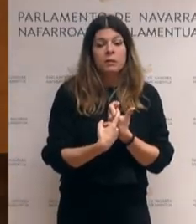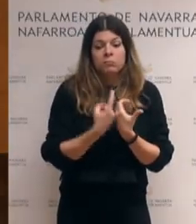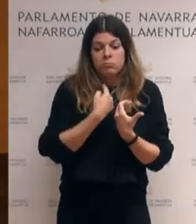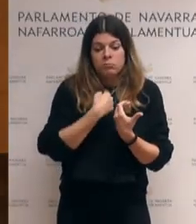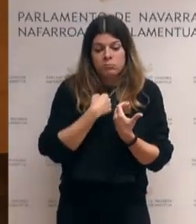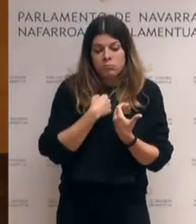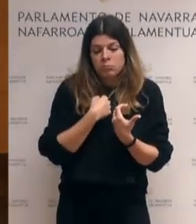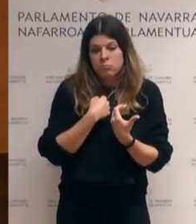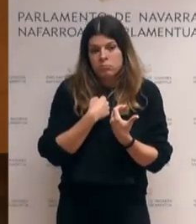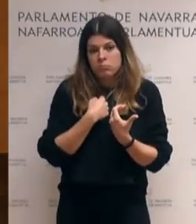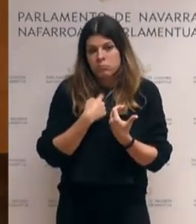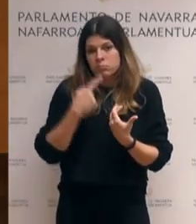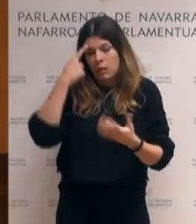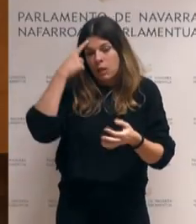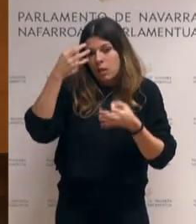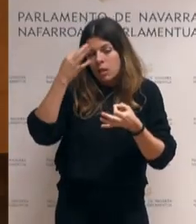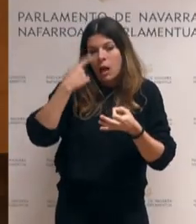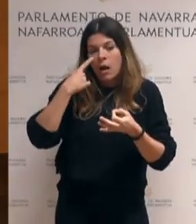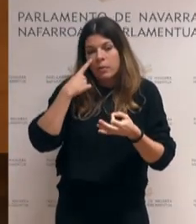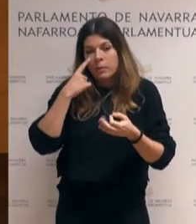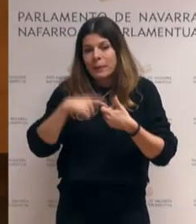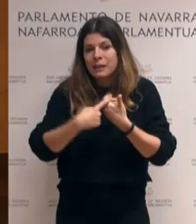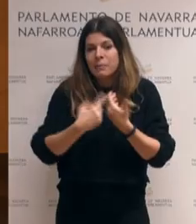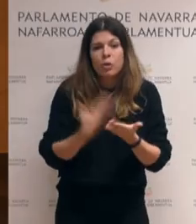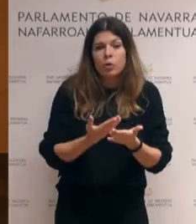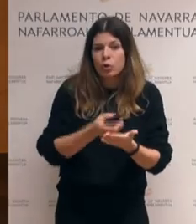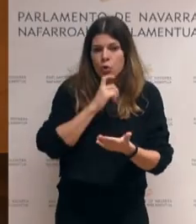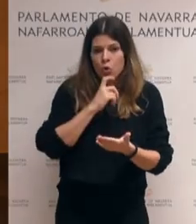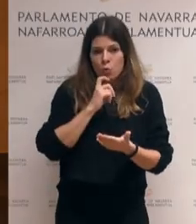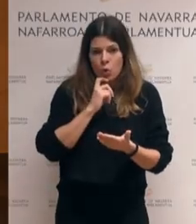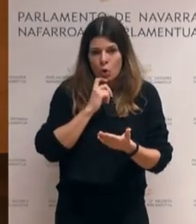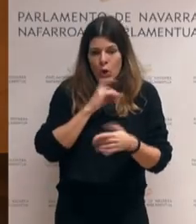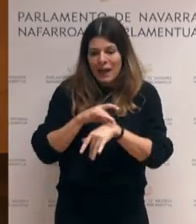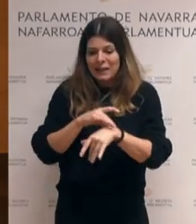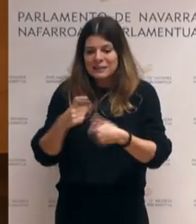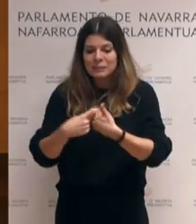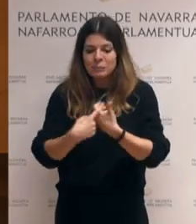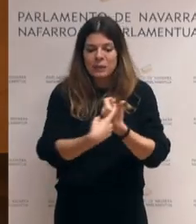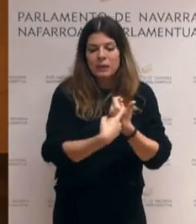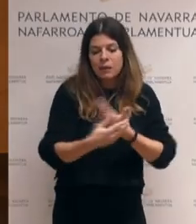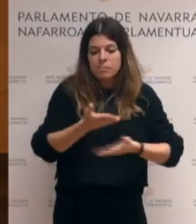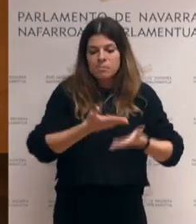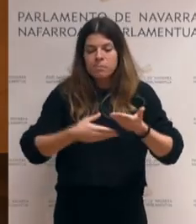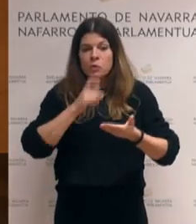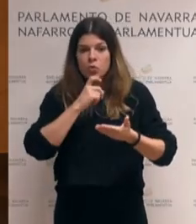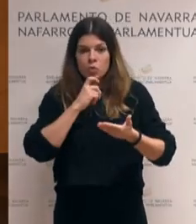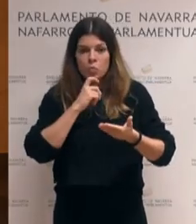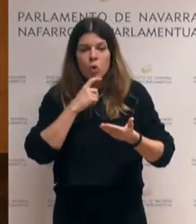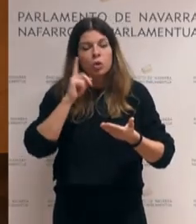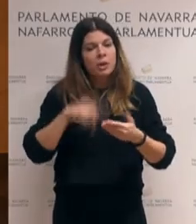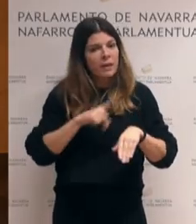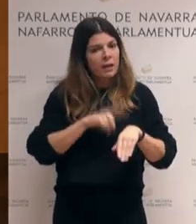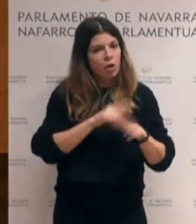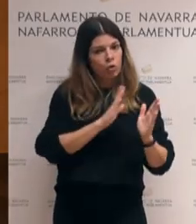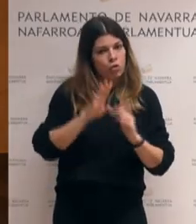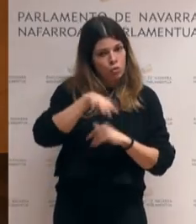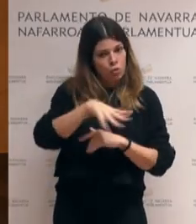esta participación contando con los agentes implicados y Estableciendo un cronograma a